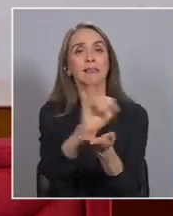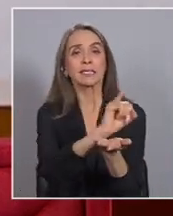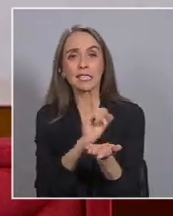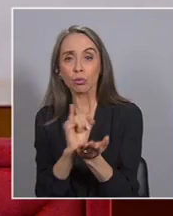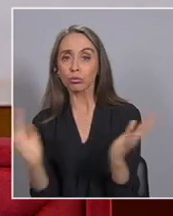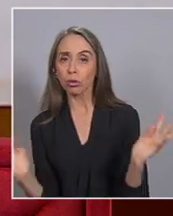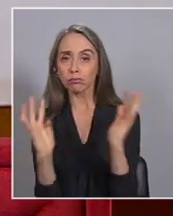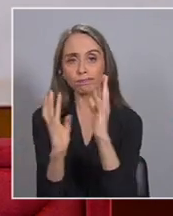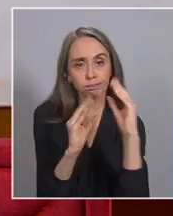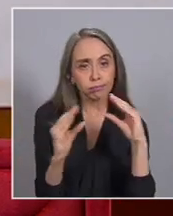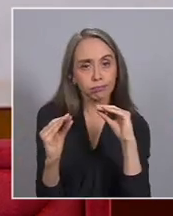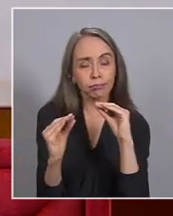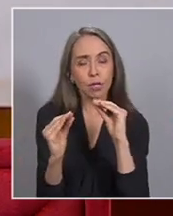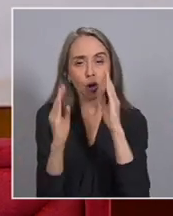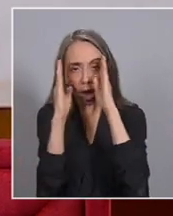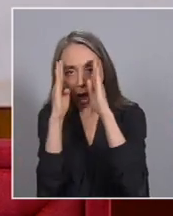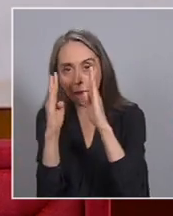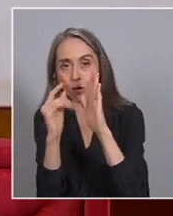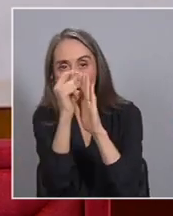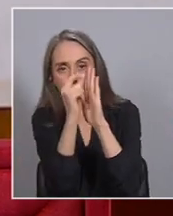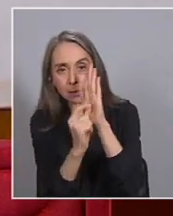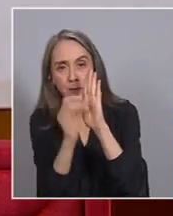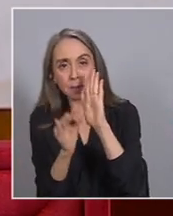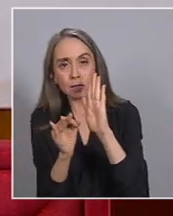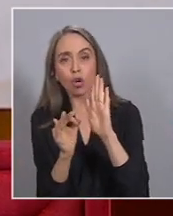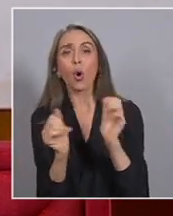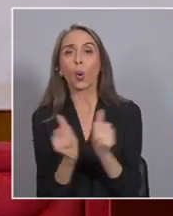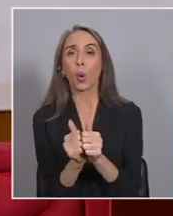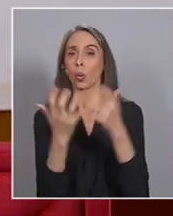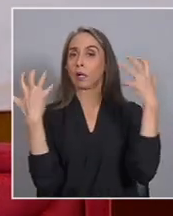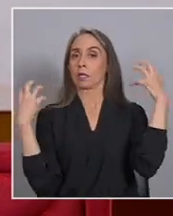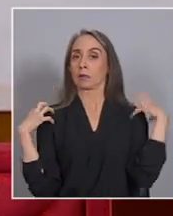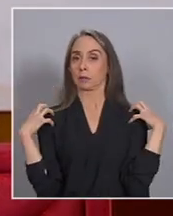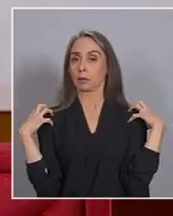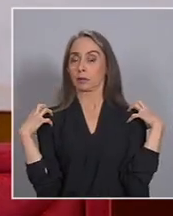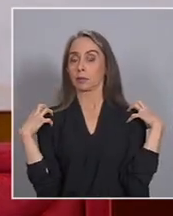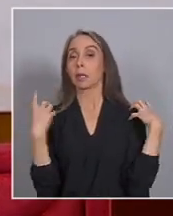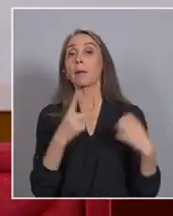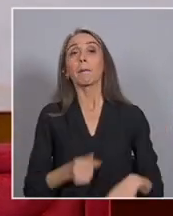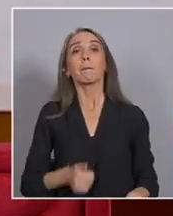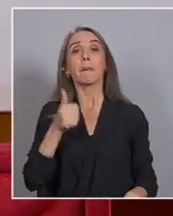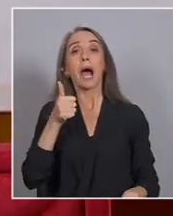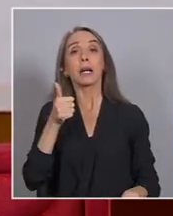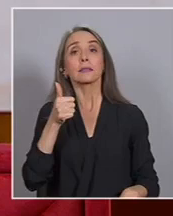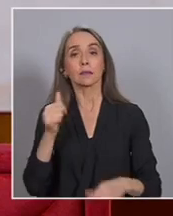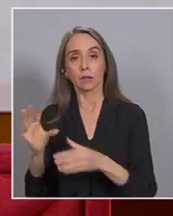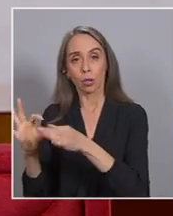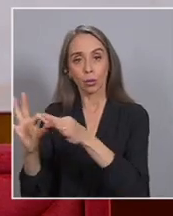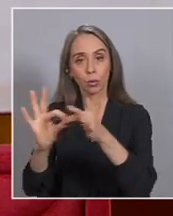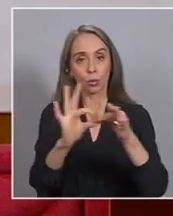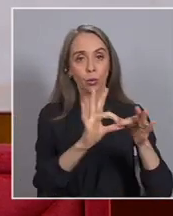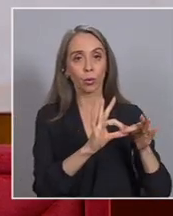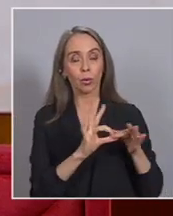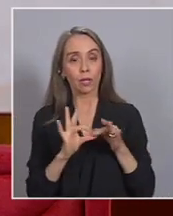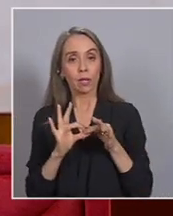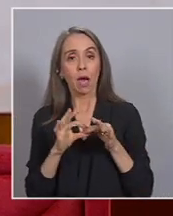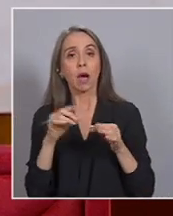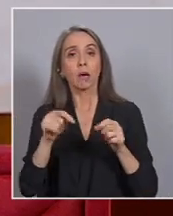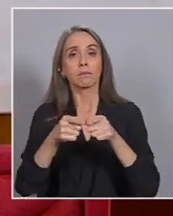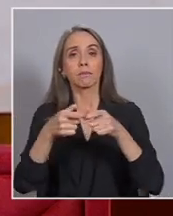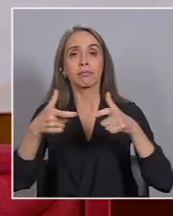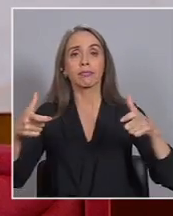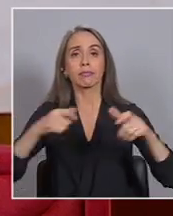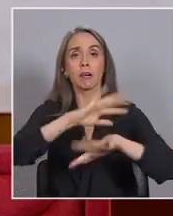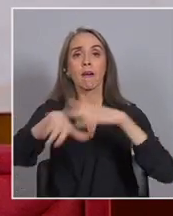para abordar de manera específica, responsablemente y por sobre todo con unidad el flagelo de